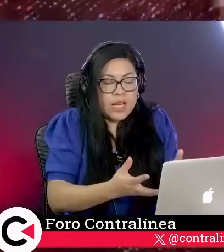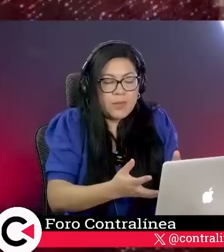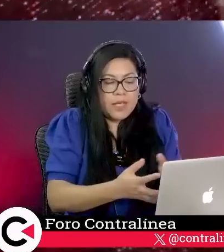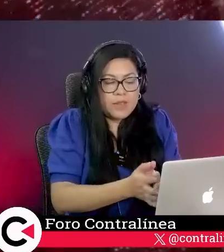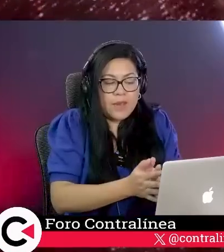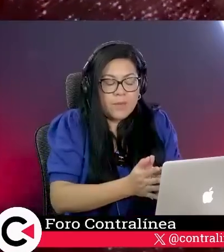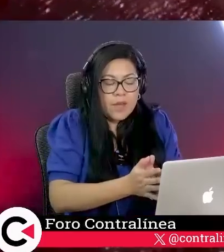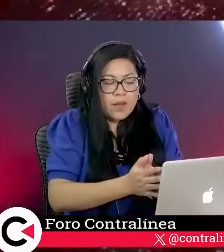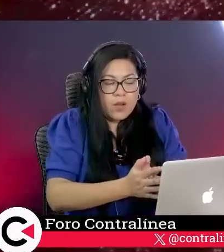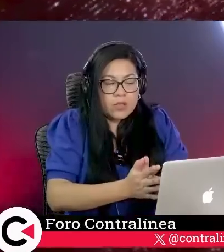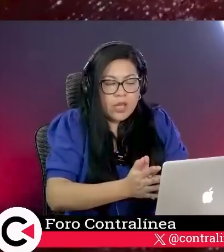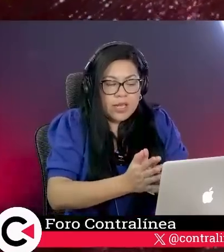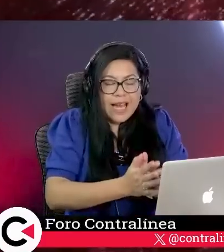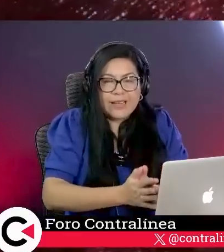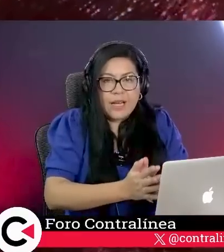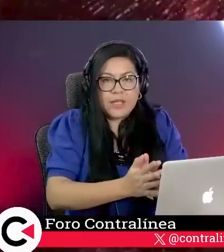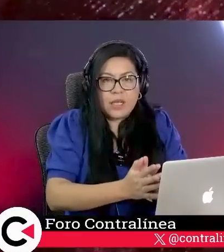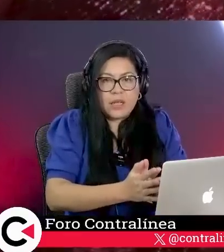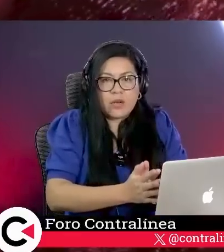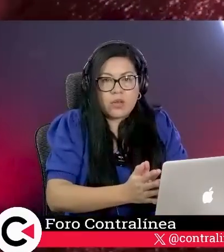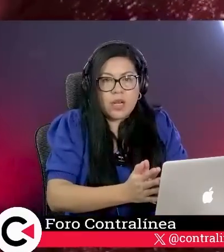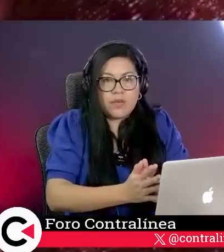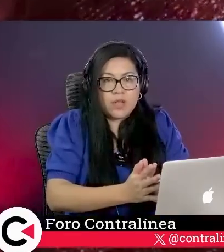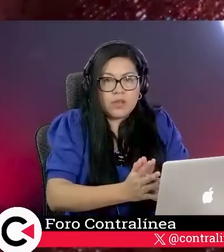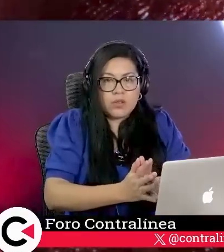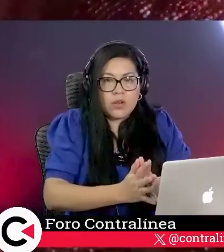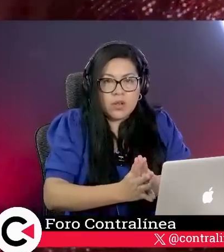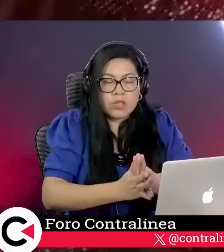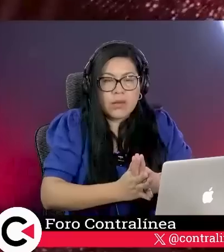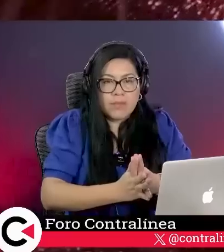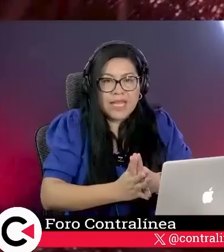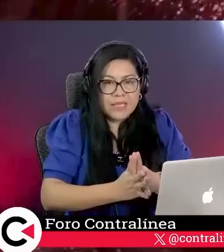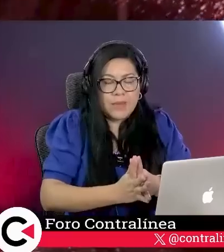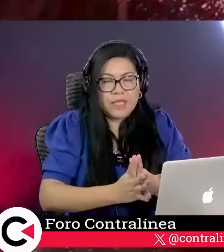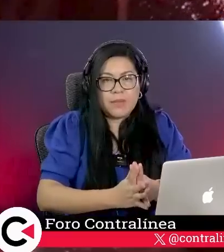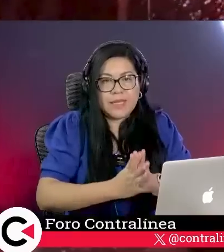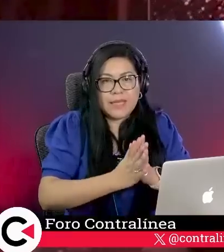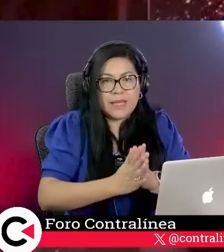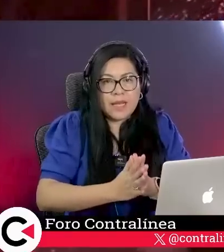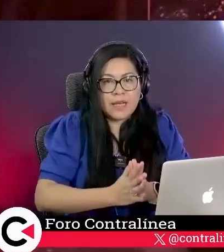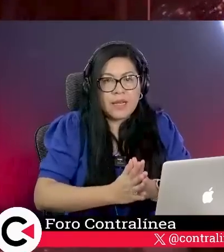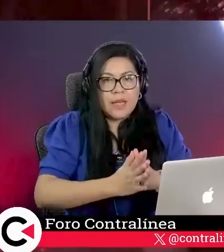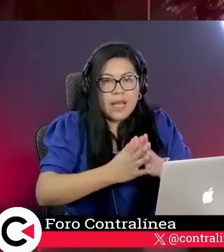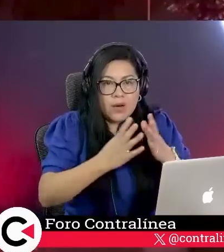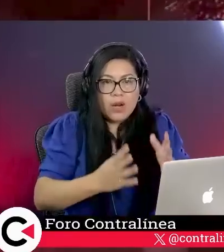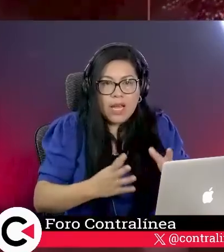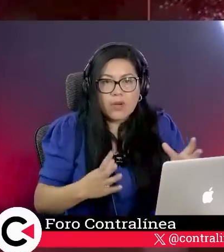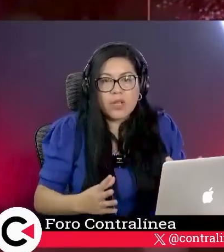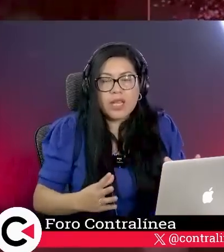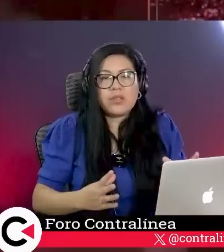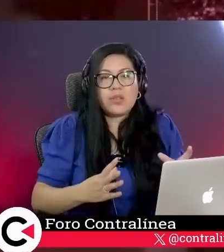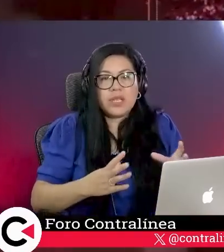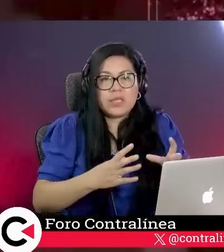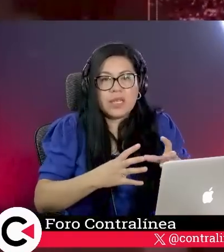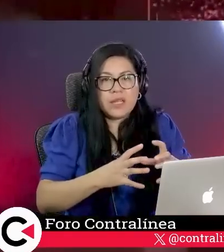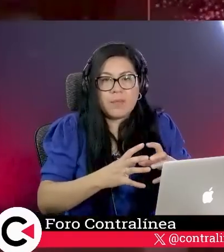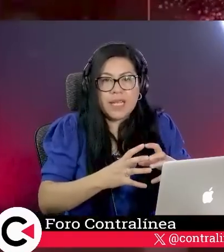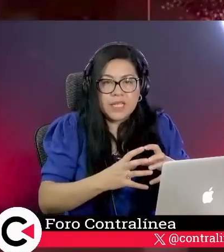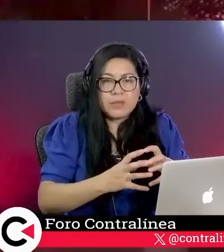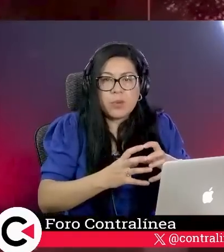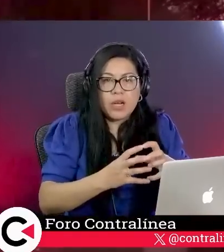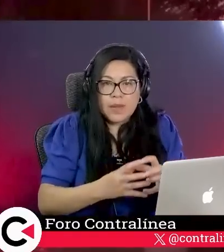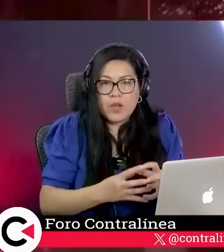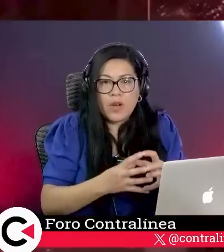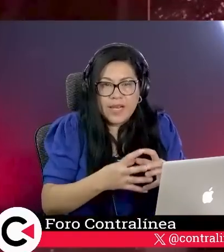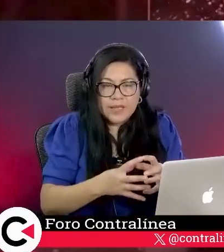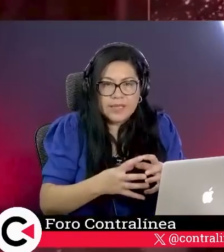pues claramente los cárteles del narcotráfico son los que más víctimas generan a lo largo y ancho de este